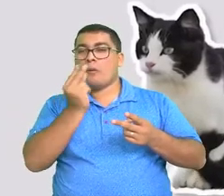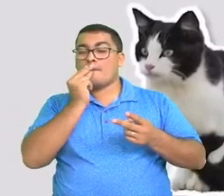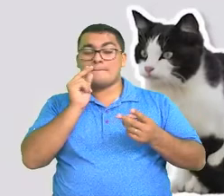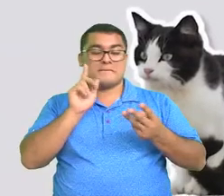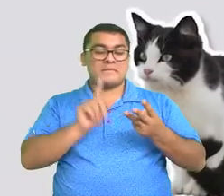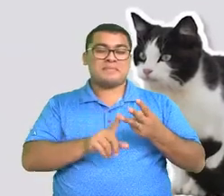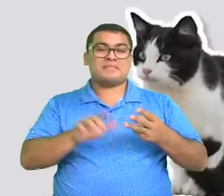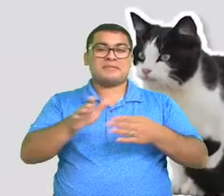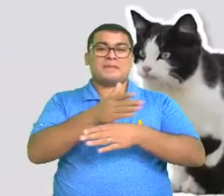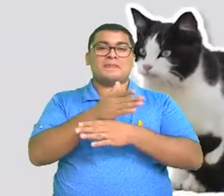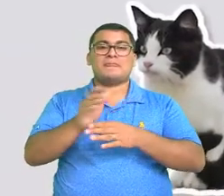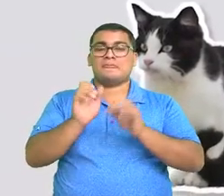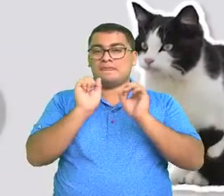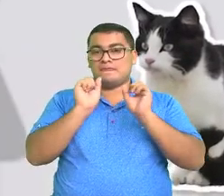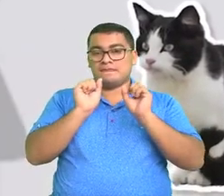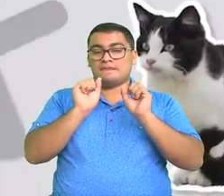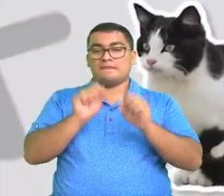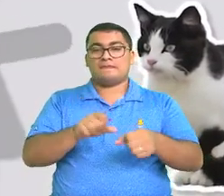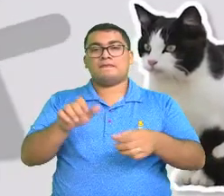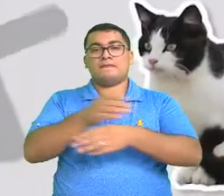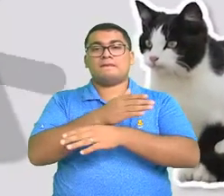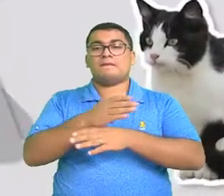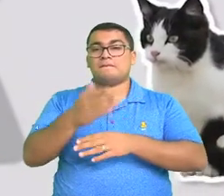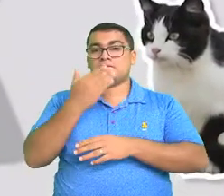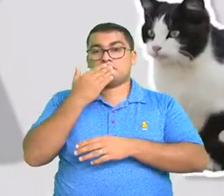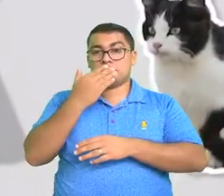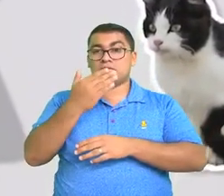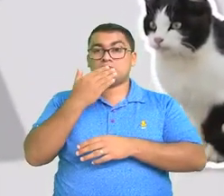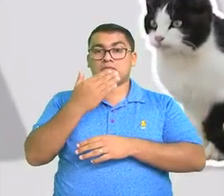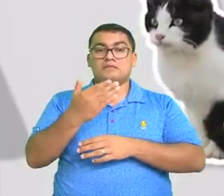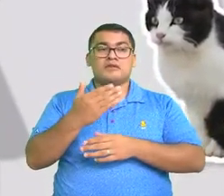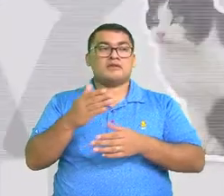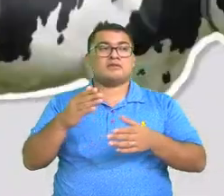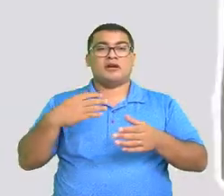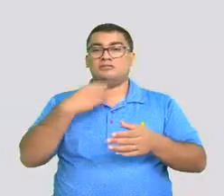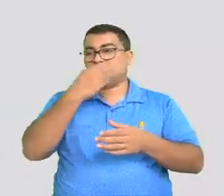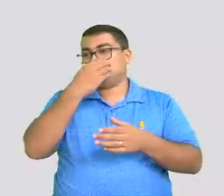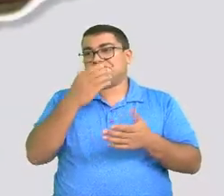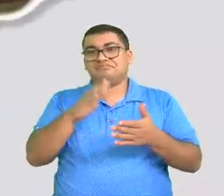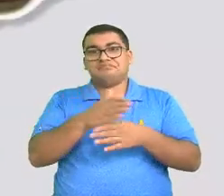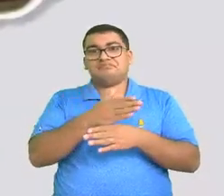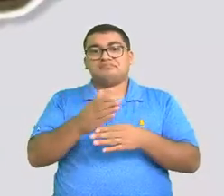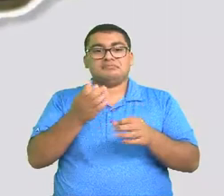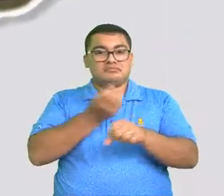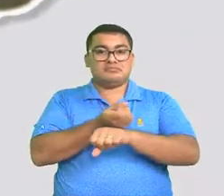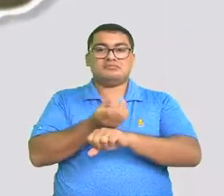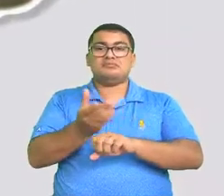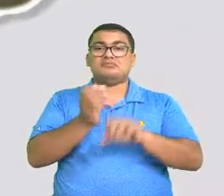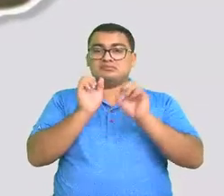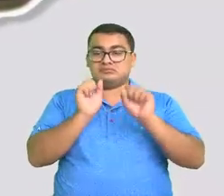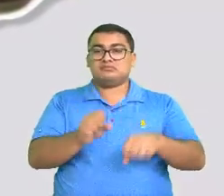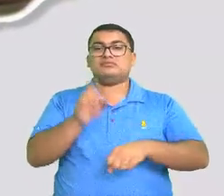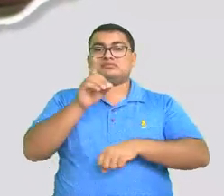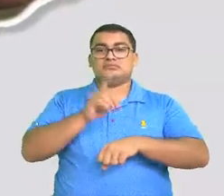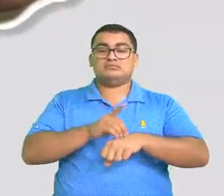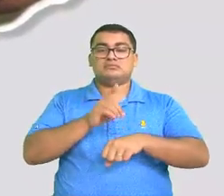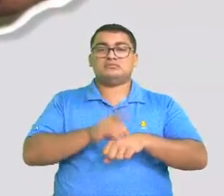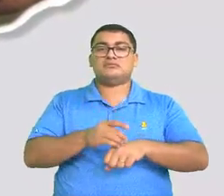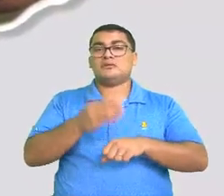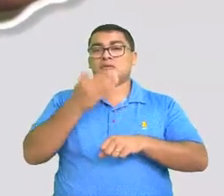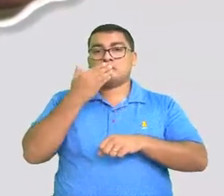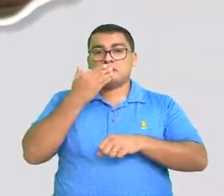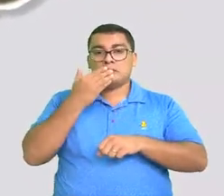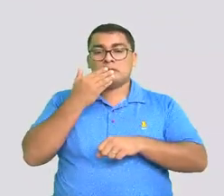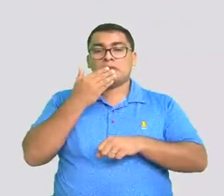propiedad. Sí, eso que vienen sabor a fresa, sabor a naranja, sí, sabor a mango. ¿Son recomendables también? Sí, son muy